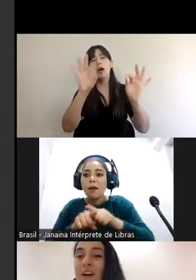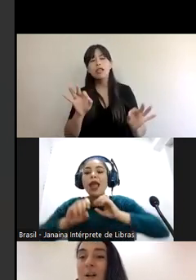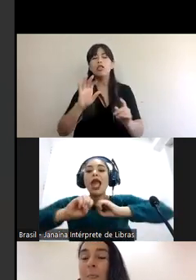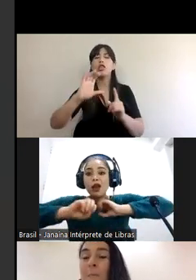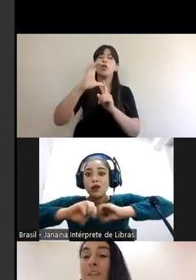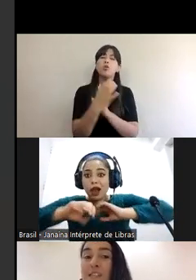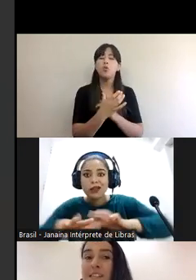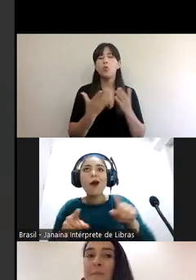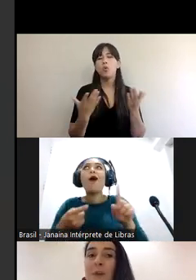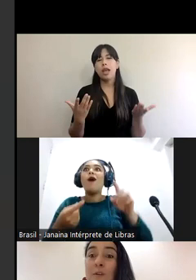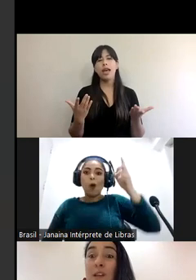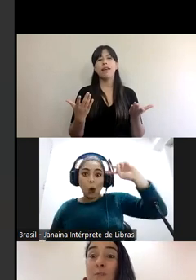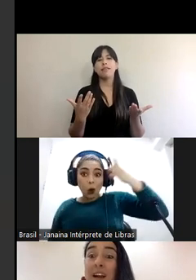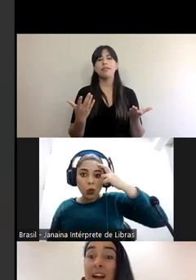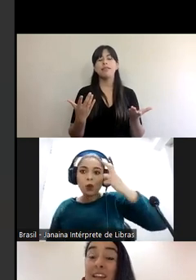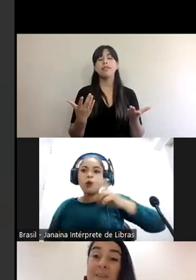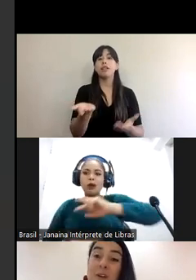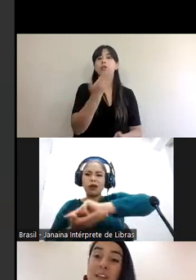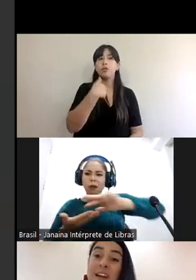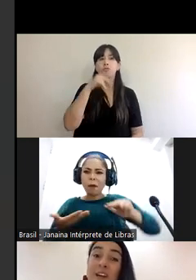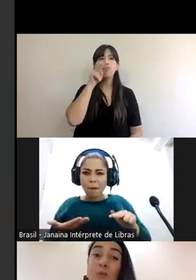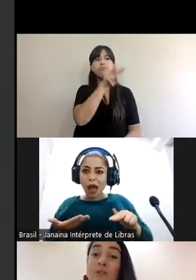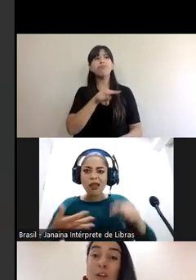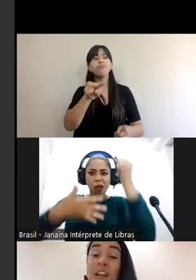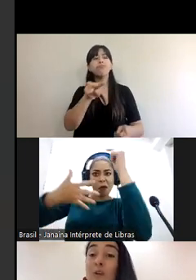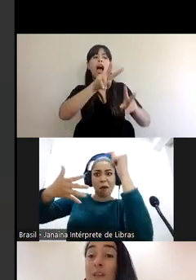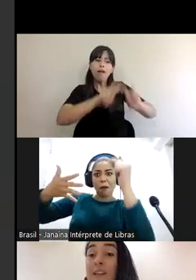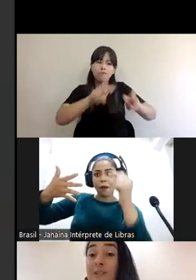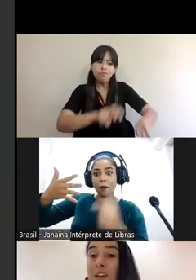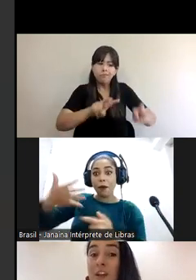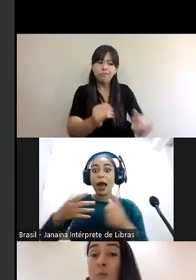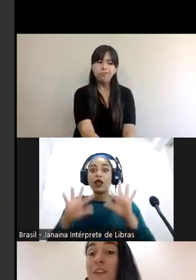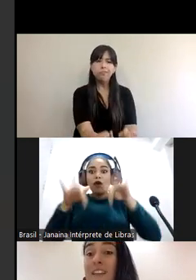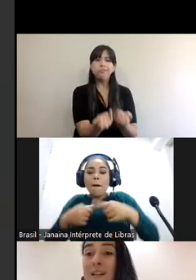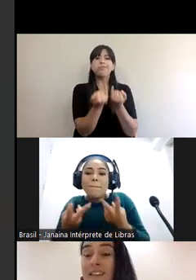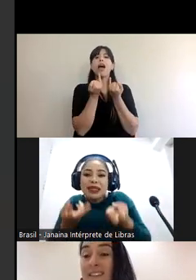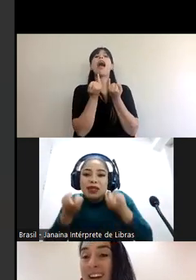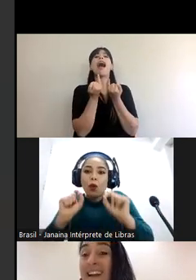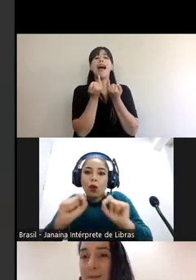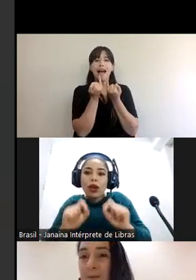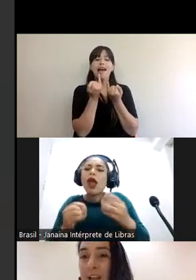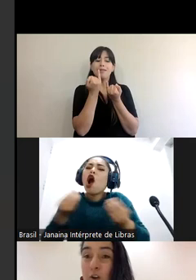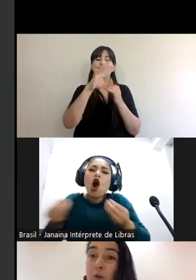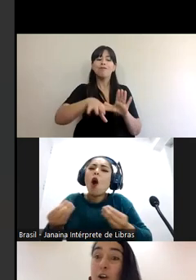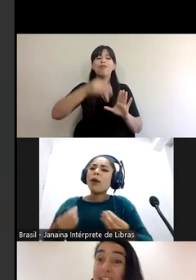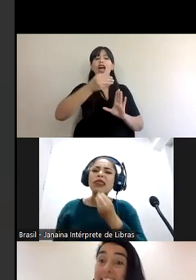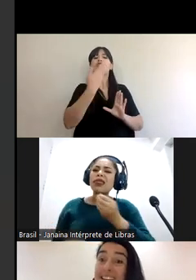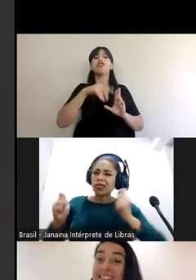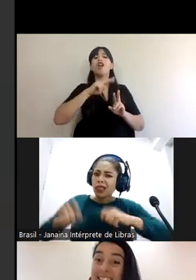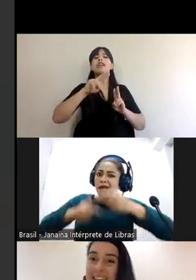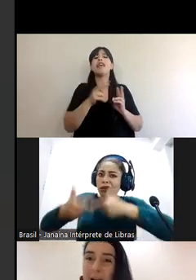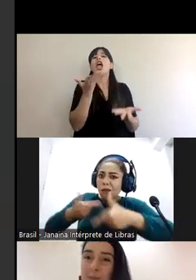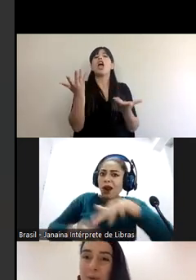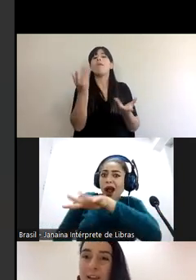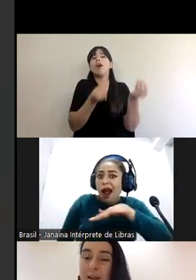cultura. Entonces pudimos tener un bagaje y poder llegar a conclusiones y recomendaciones de cómo deberían trabajar las cápsulas, cómo tendrían que